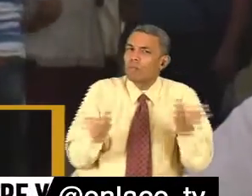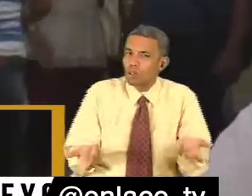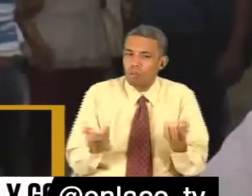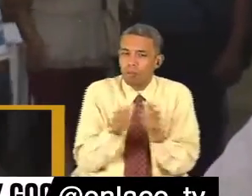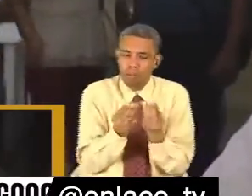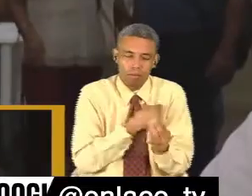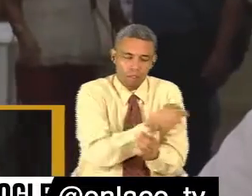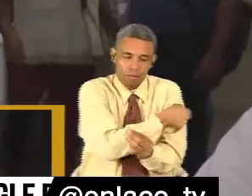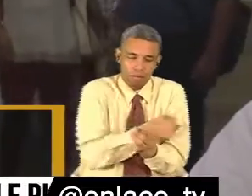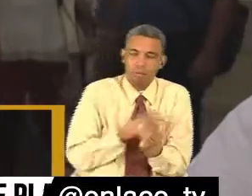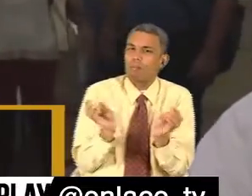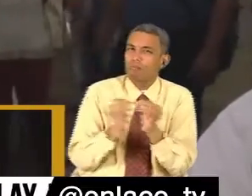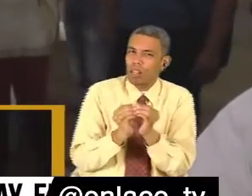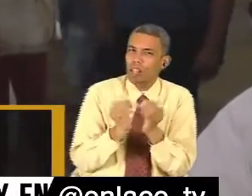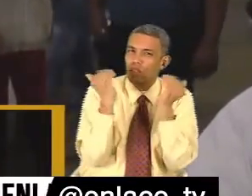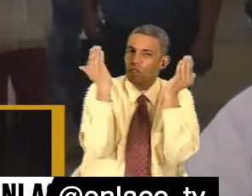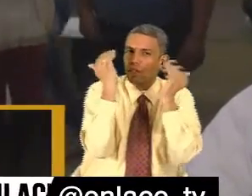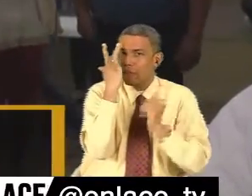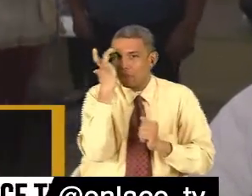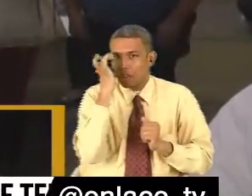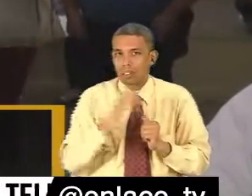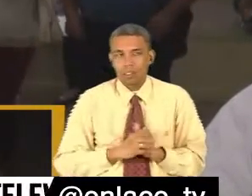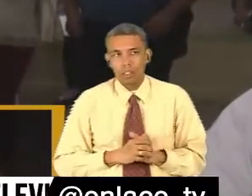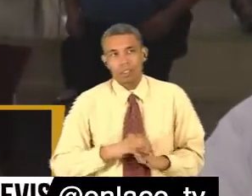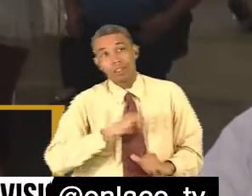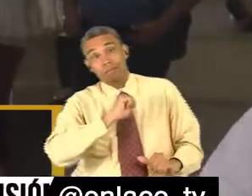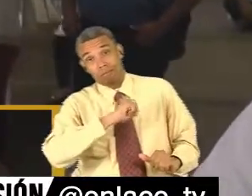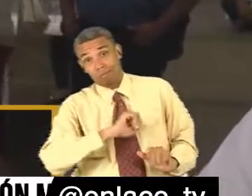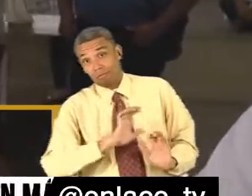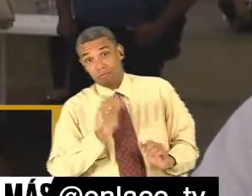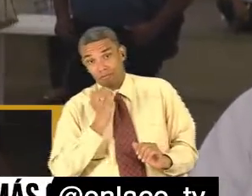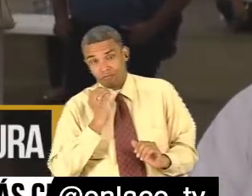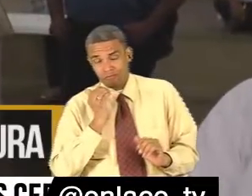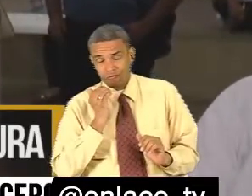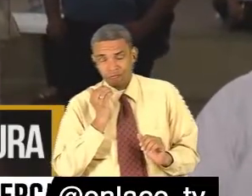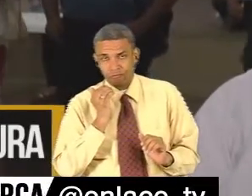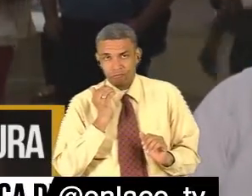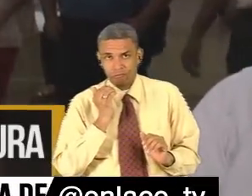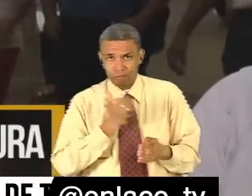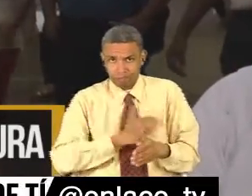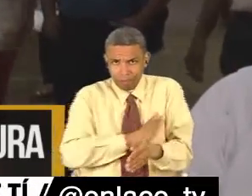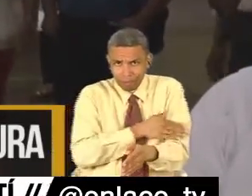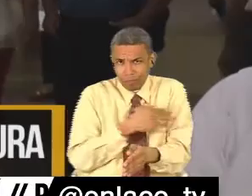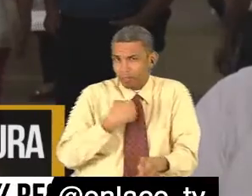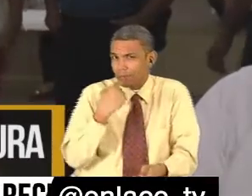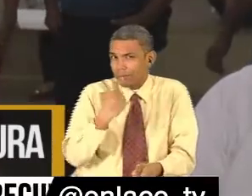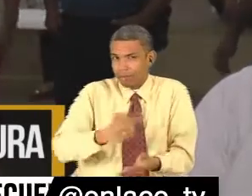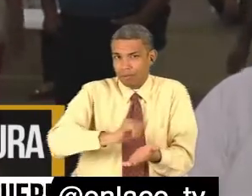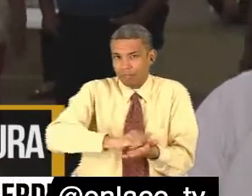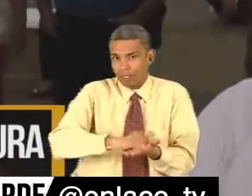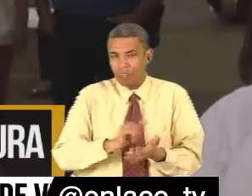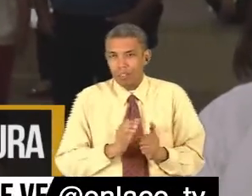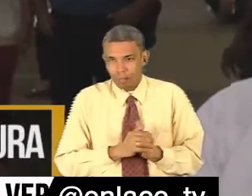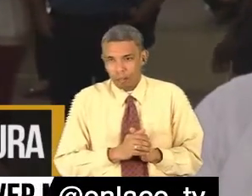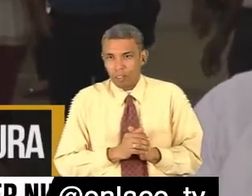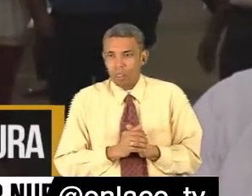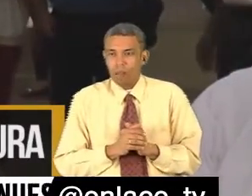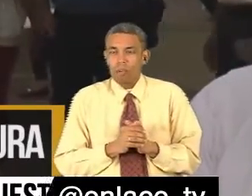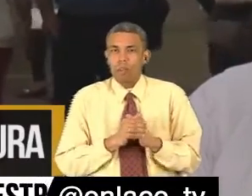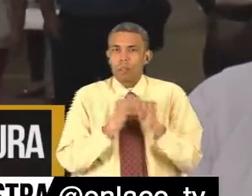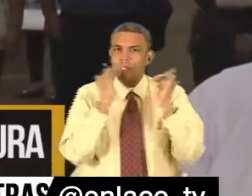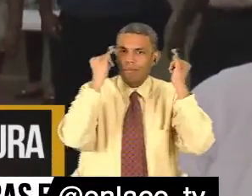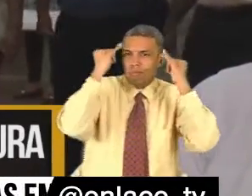Bueno, esto, como digo, es un espacio de participación y de concertación. Asimismo es de construir